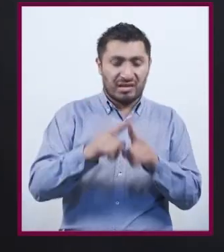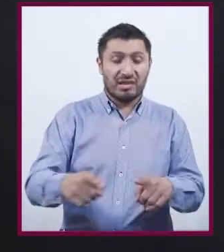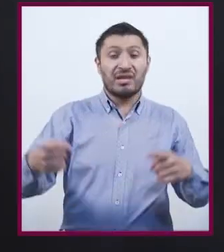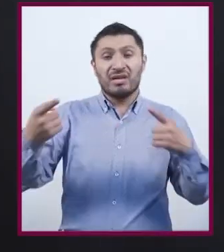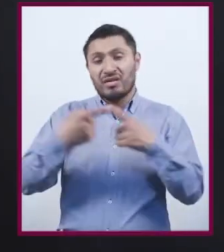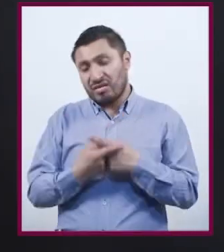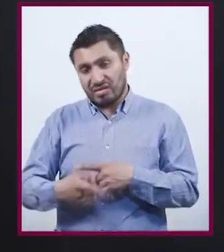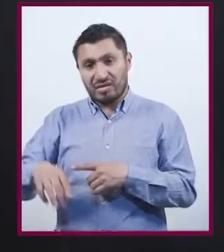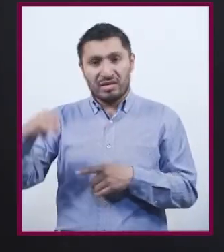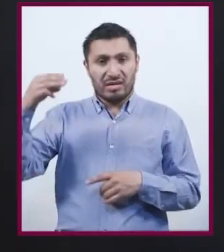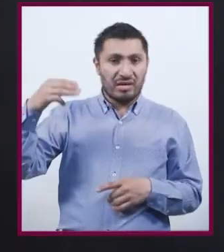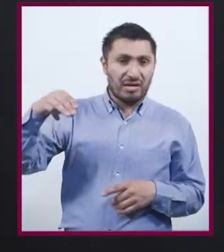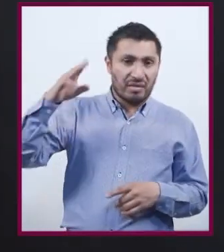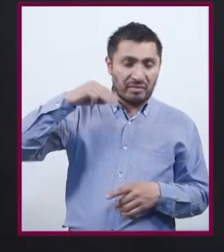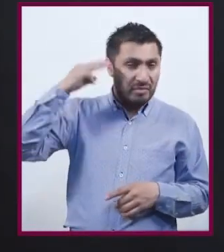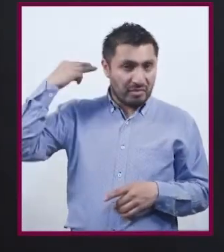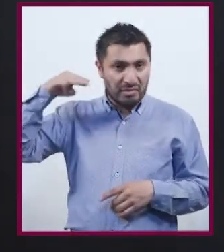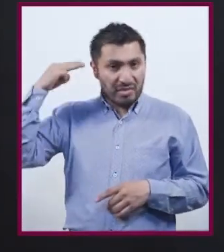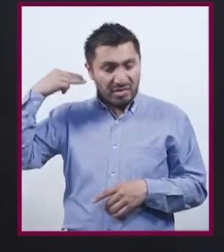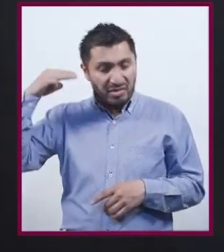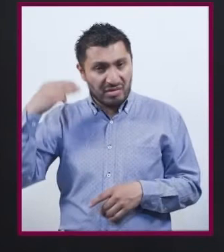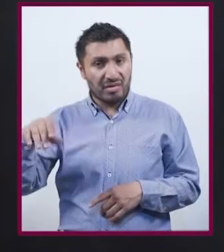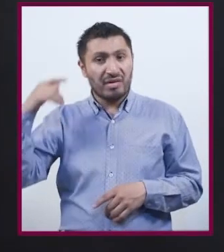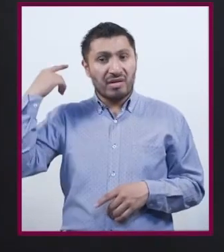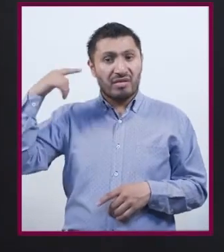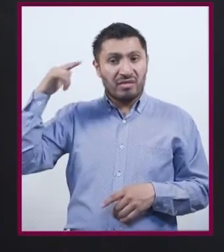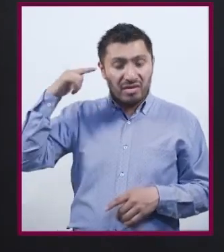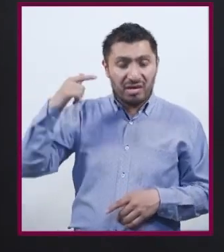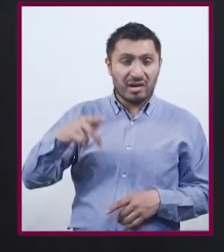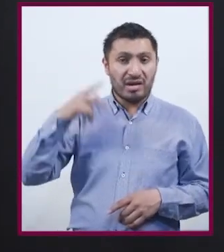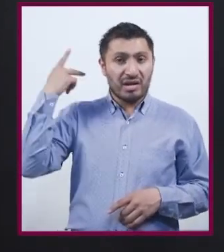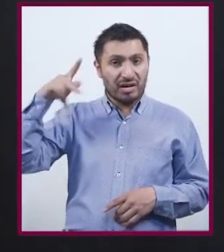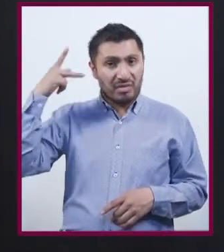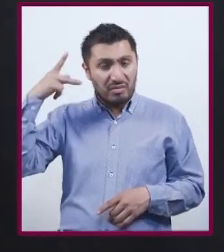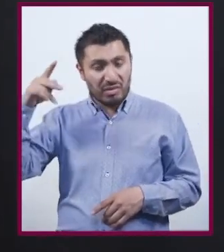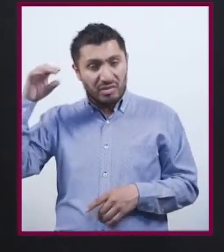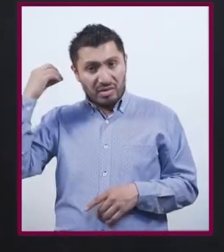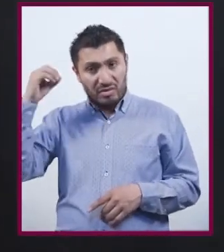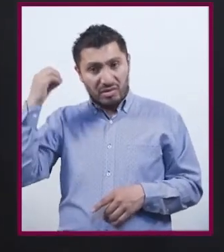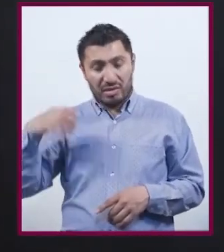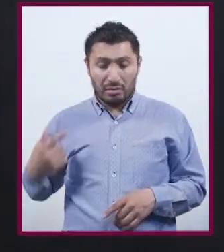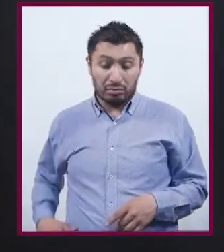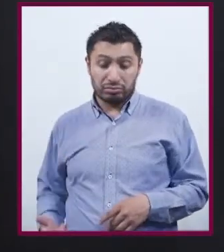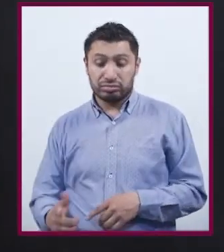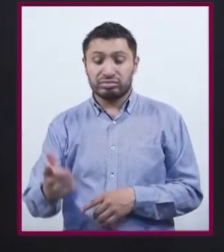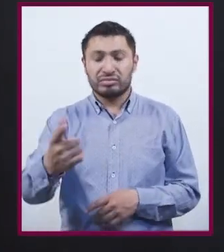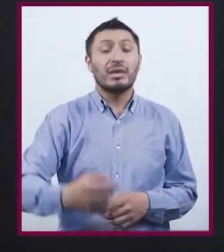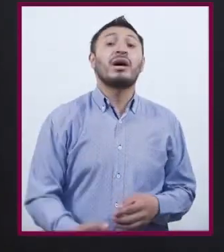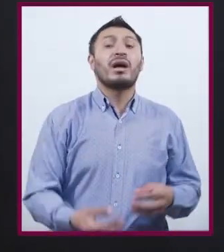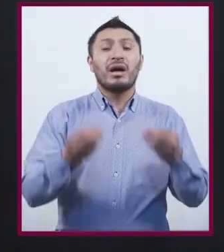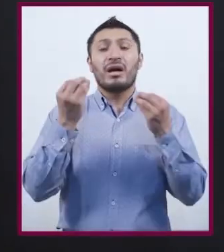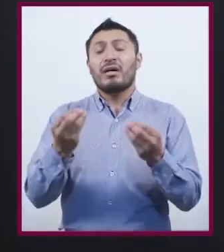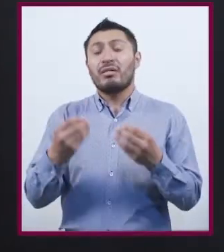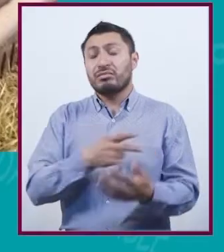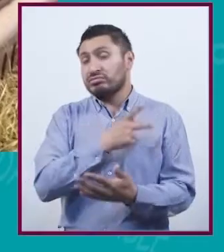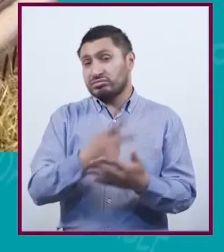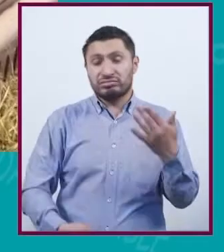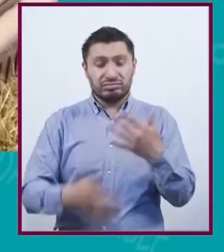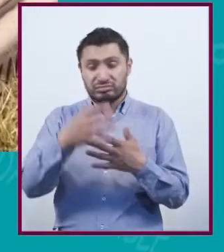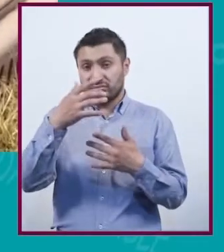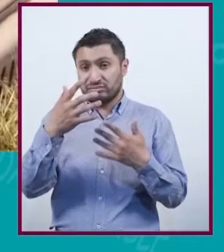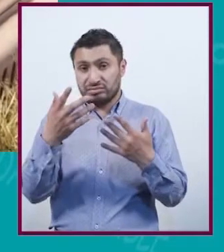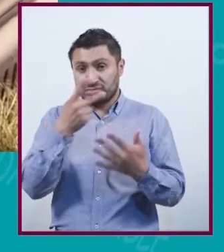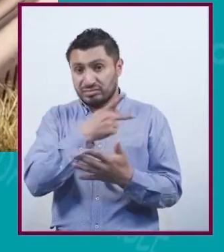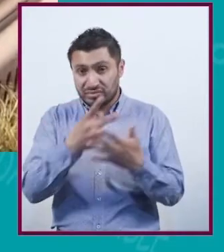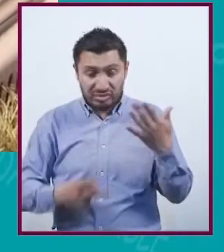Guadalajara, Puebla y Oaxaca, dado que estas impulsaron muchos de los programas de asistencia y beneficencia social. Ya en el